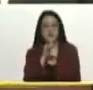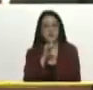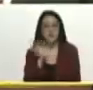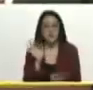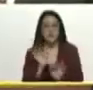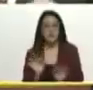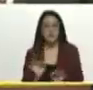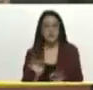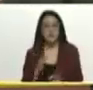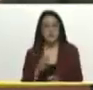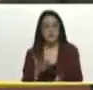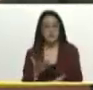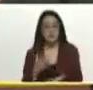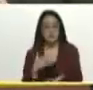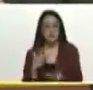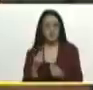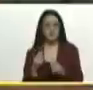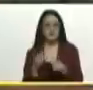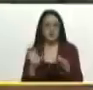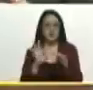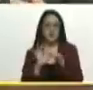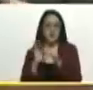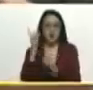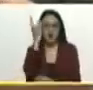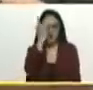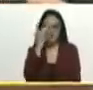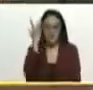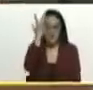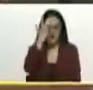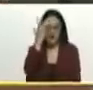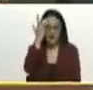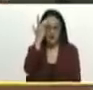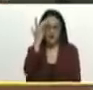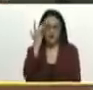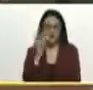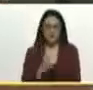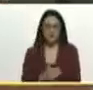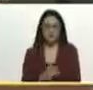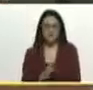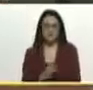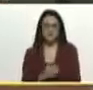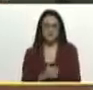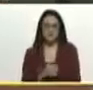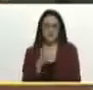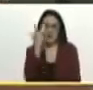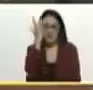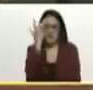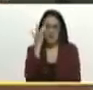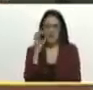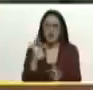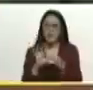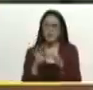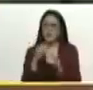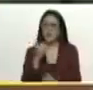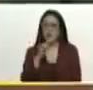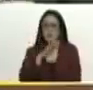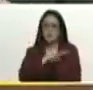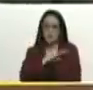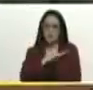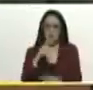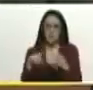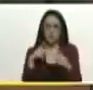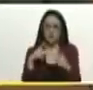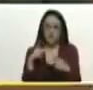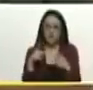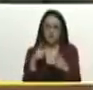modelo, podemos fijarnos en la Unión Africana. La Unión Africana, pese a ser más pobre, cuenta con su propio proceso